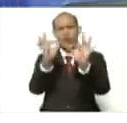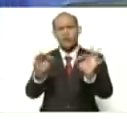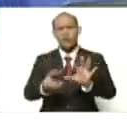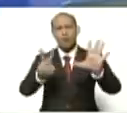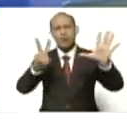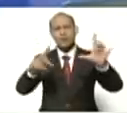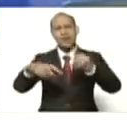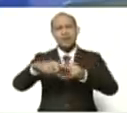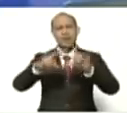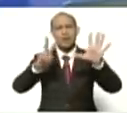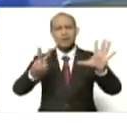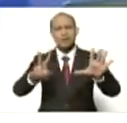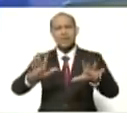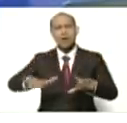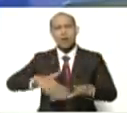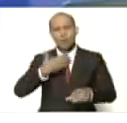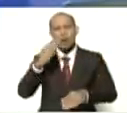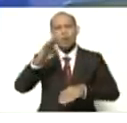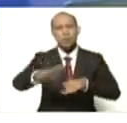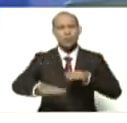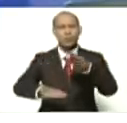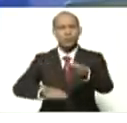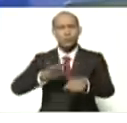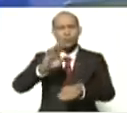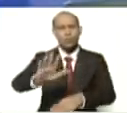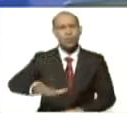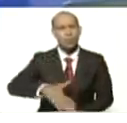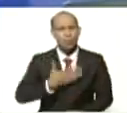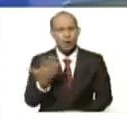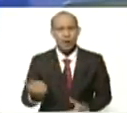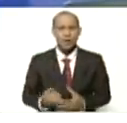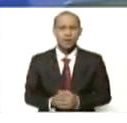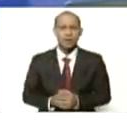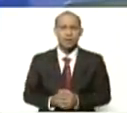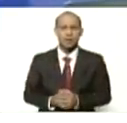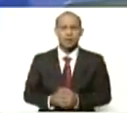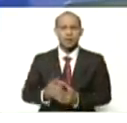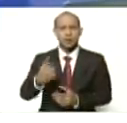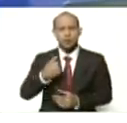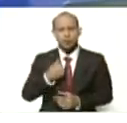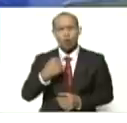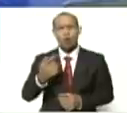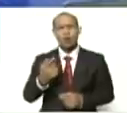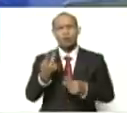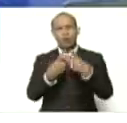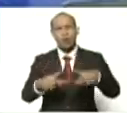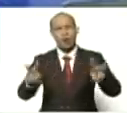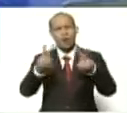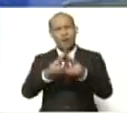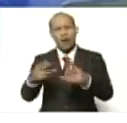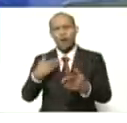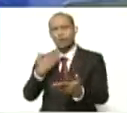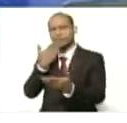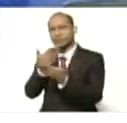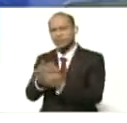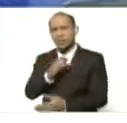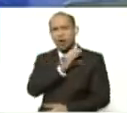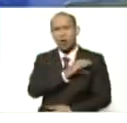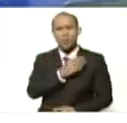77 podemos avanzar yo he ponderado de valorado la propuesta que me ha hecho la comisión